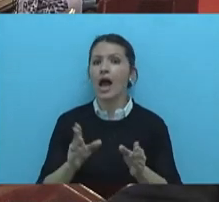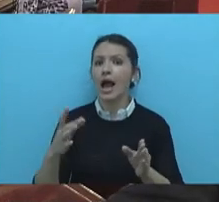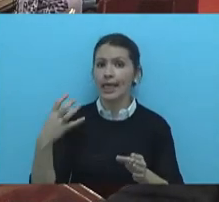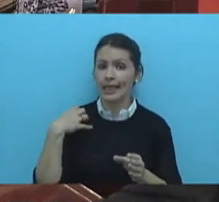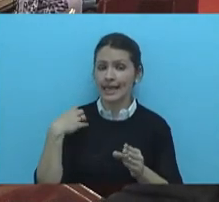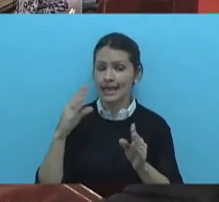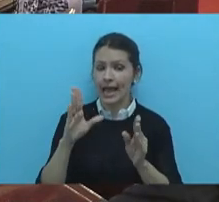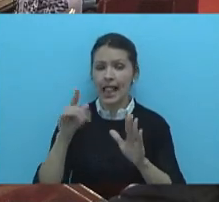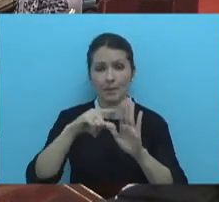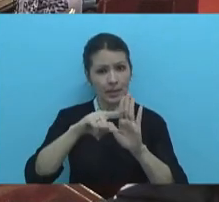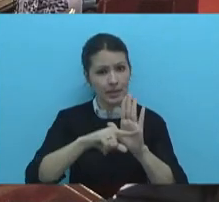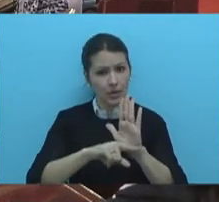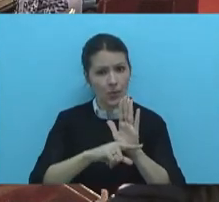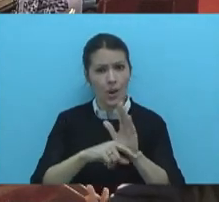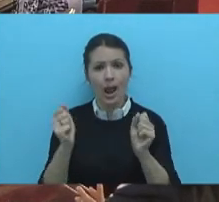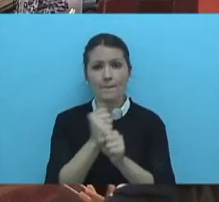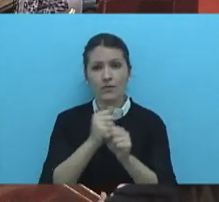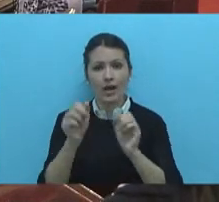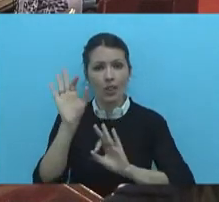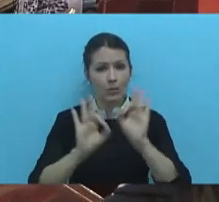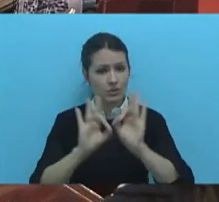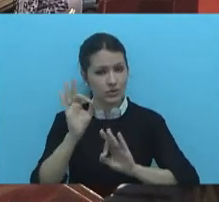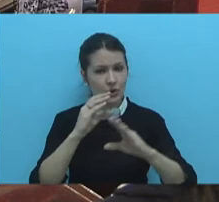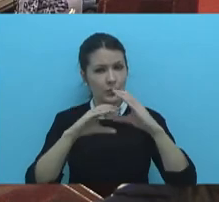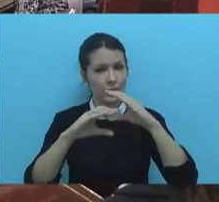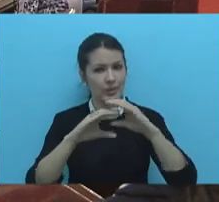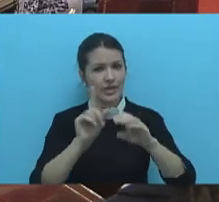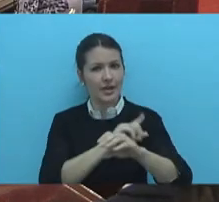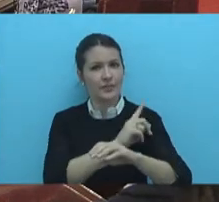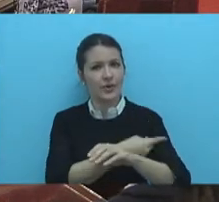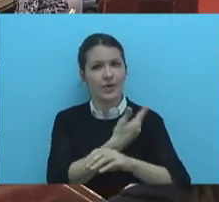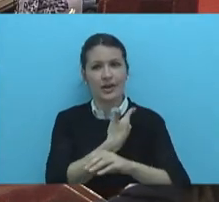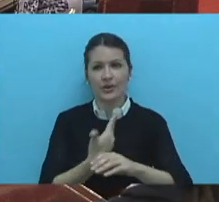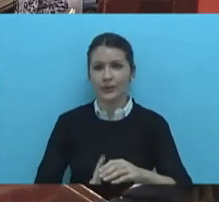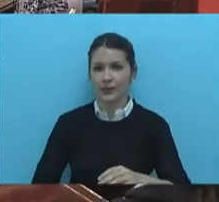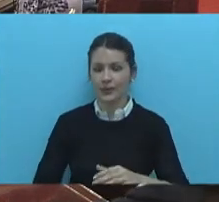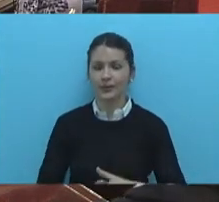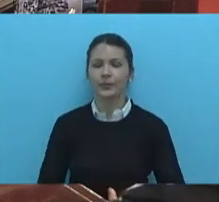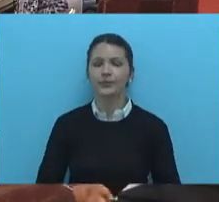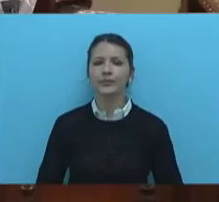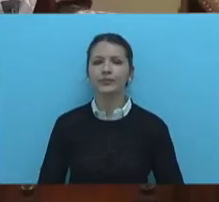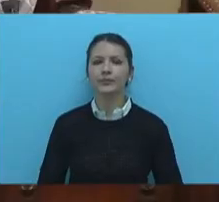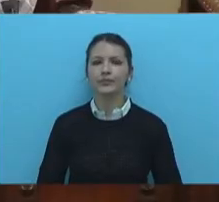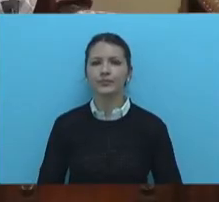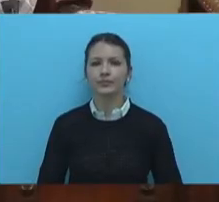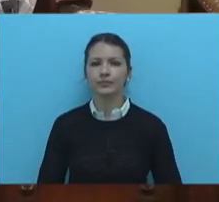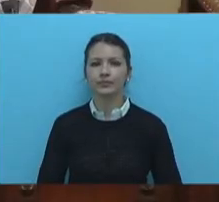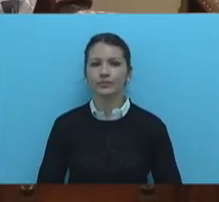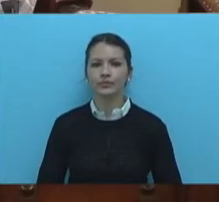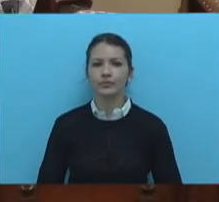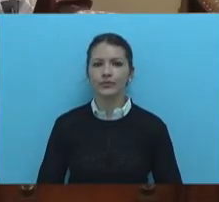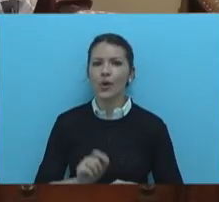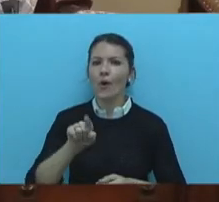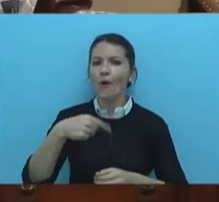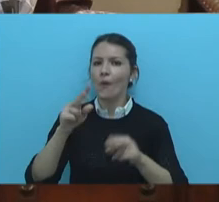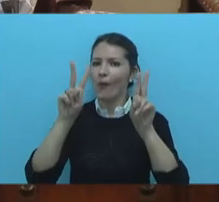general y en particular y se comunica al Poder Ejecutivo. Bueno, sin más proyectos que